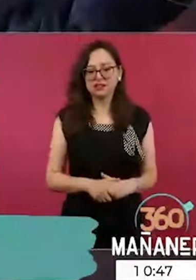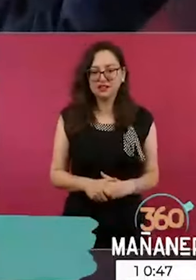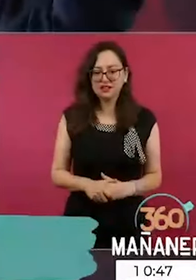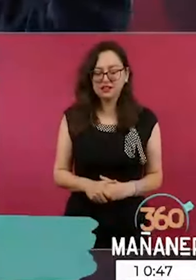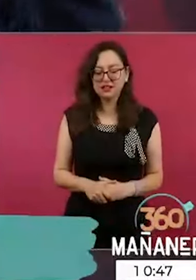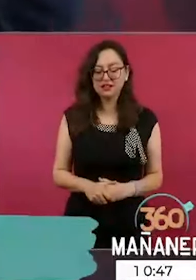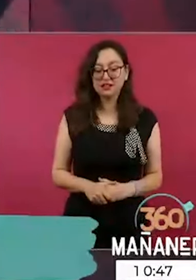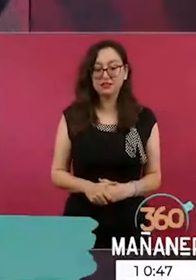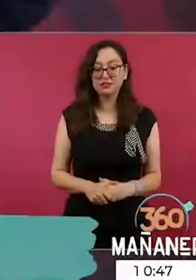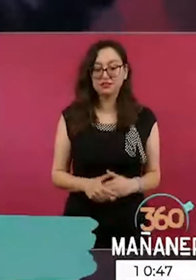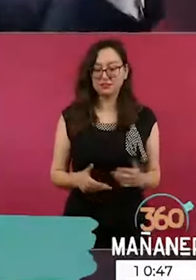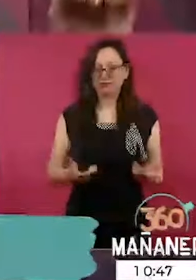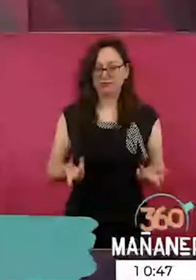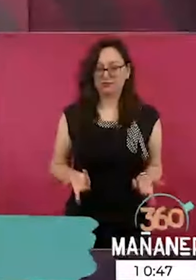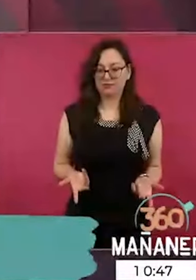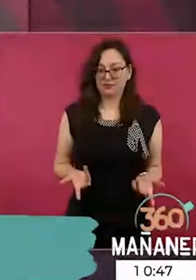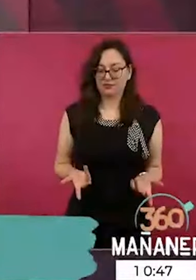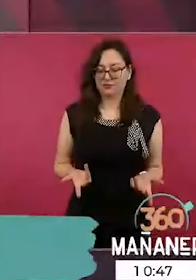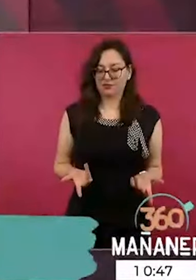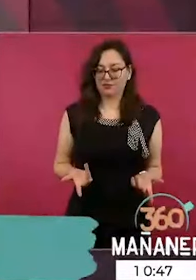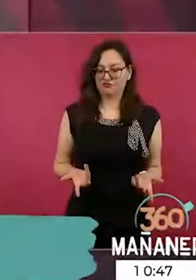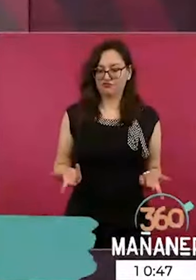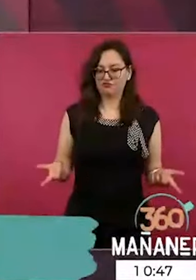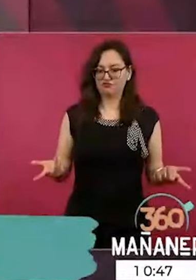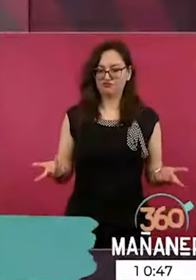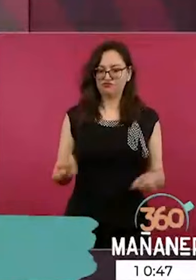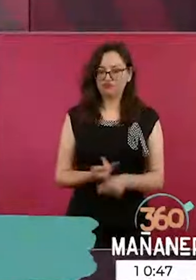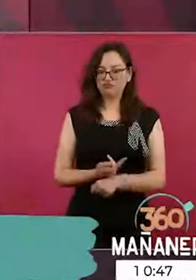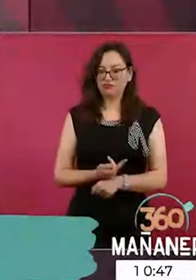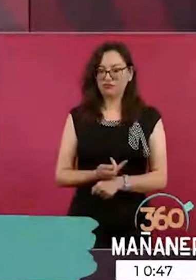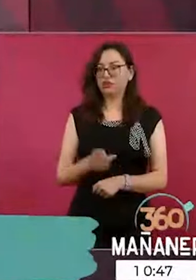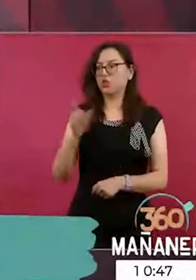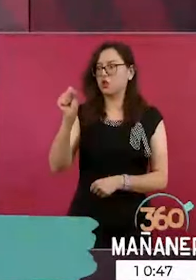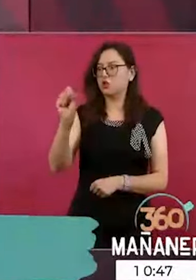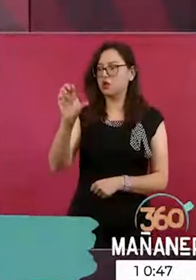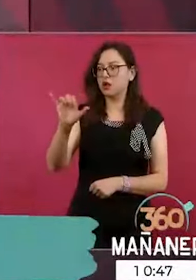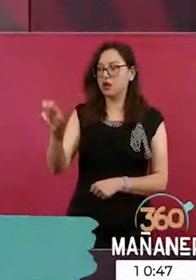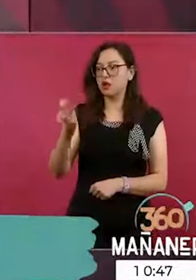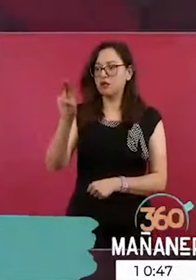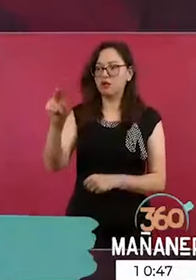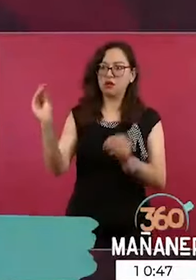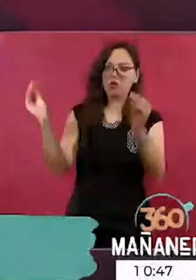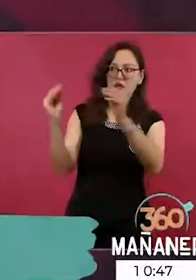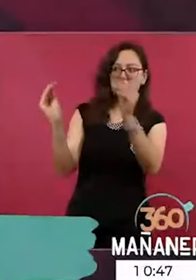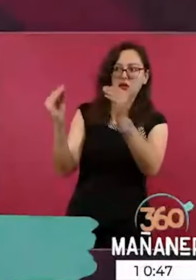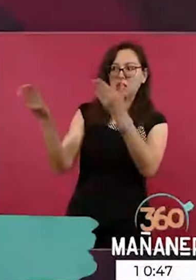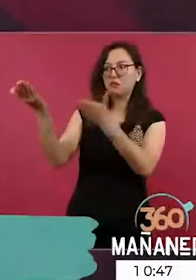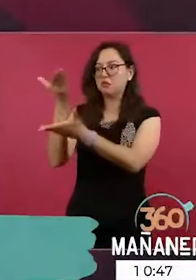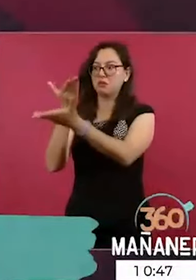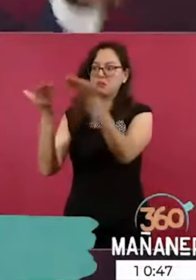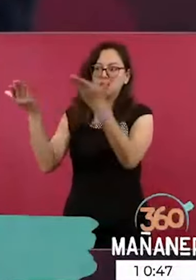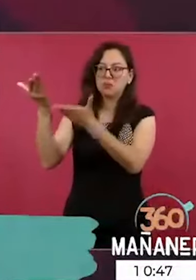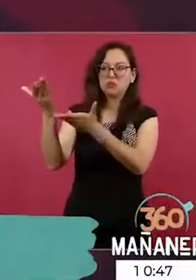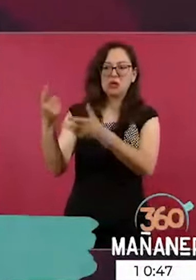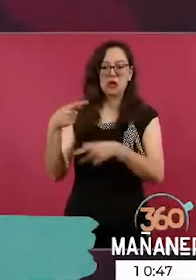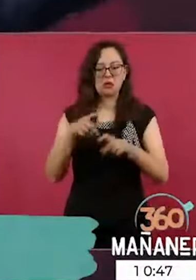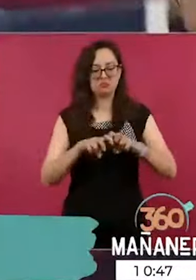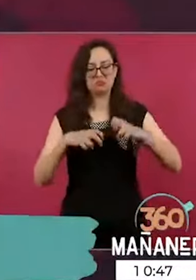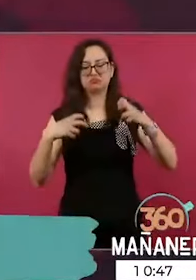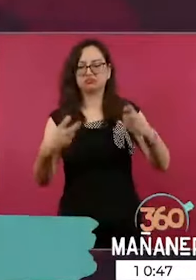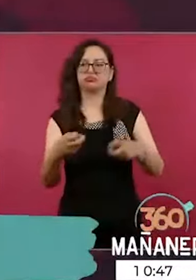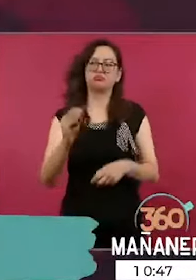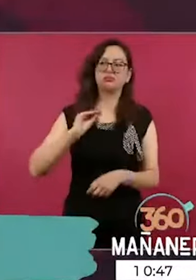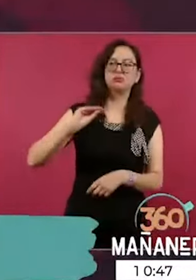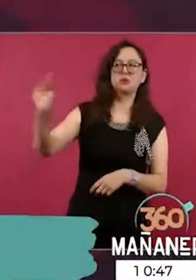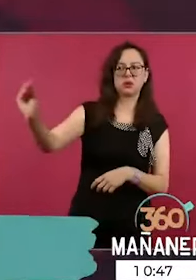todavía no Resuelve la suprema corte y ya ellos ya